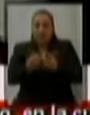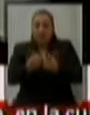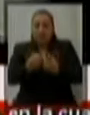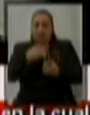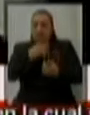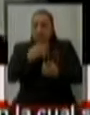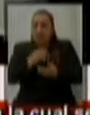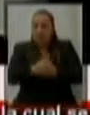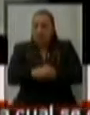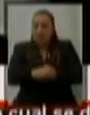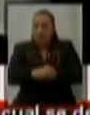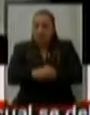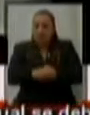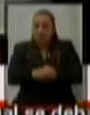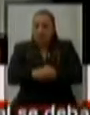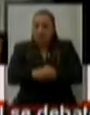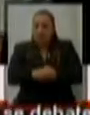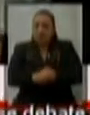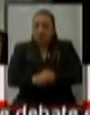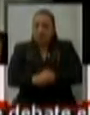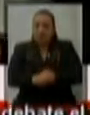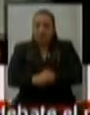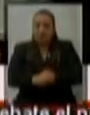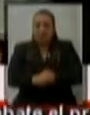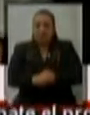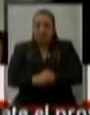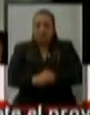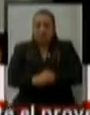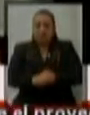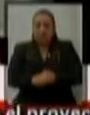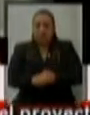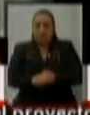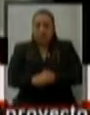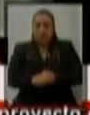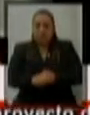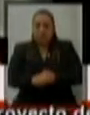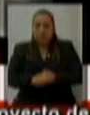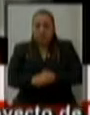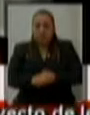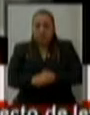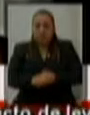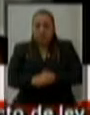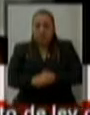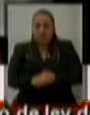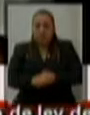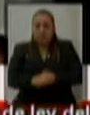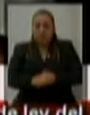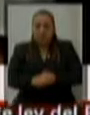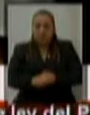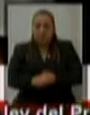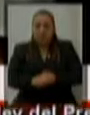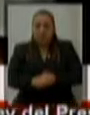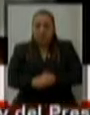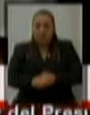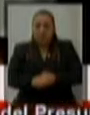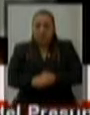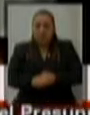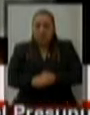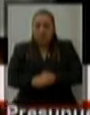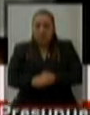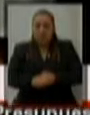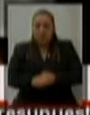presidente, que mostrar que hay un micrófono que muestra la luz del sol en cuatro direcciones: el arte, la